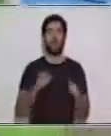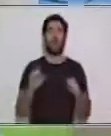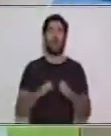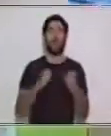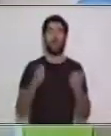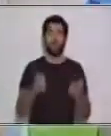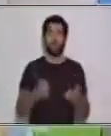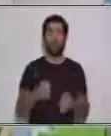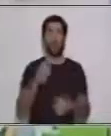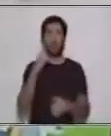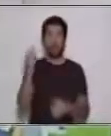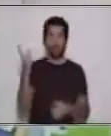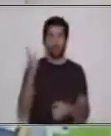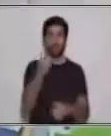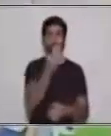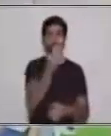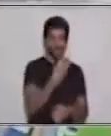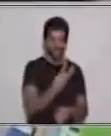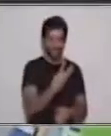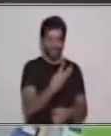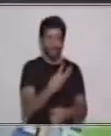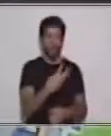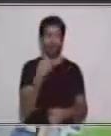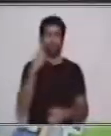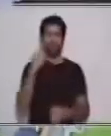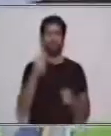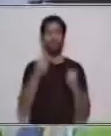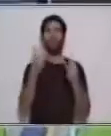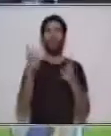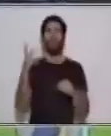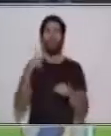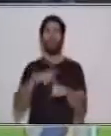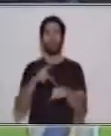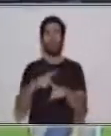Entonces el número que sigue es el 3.